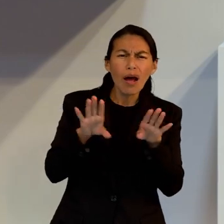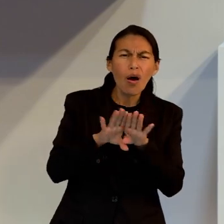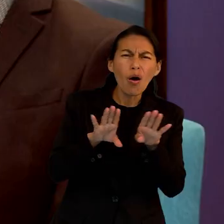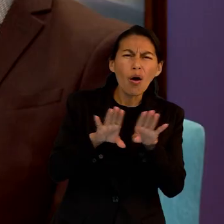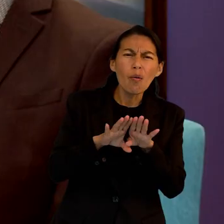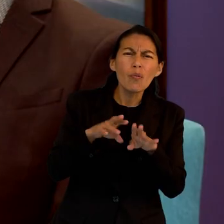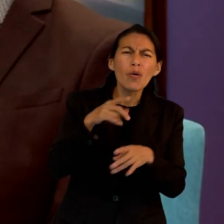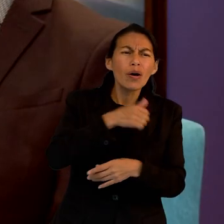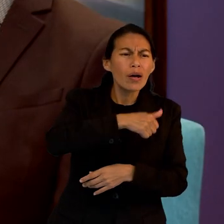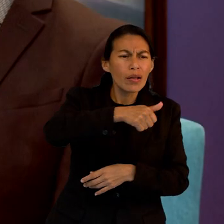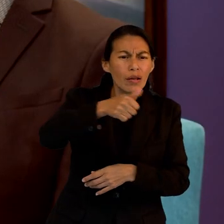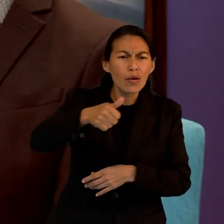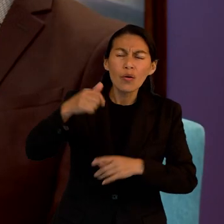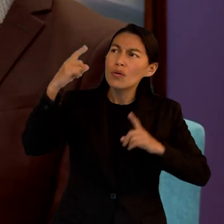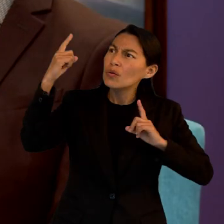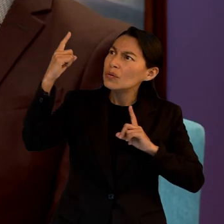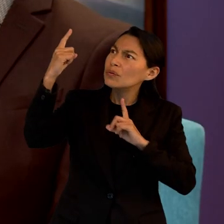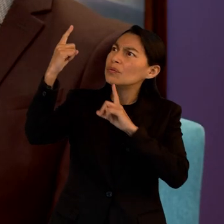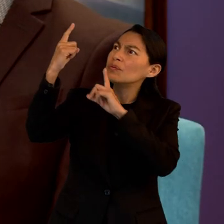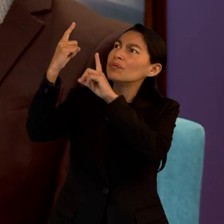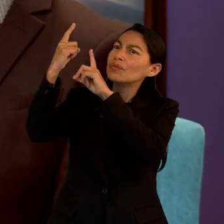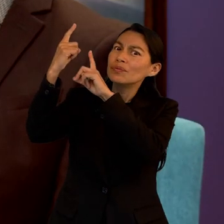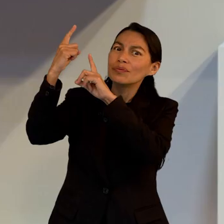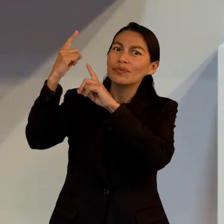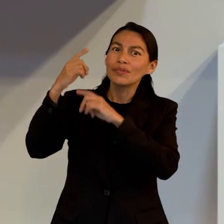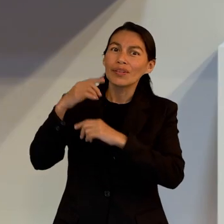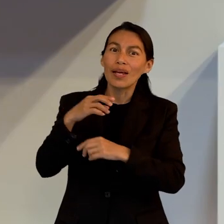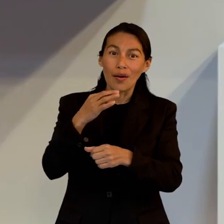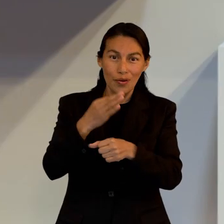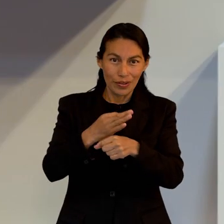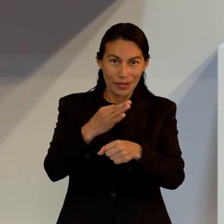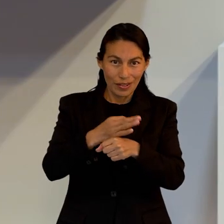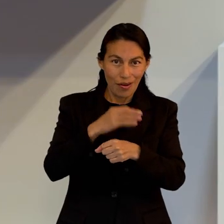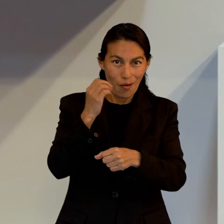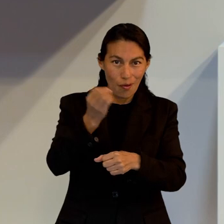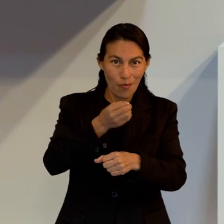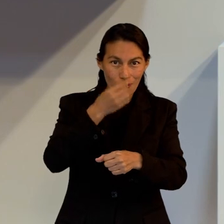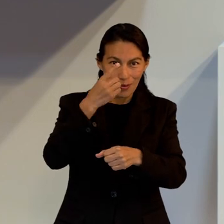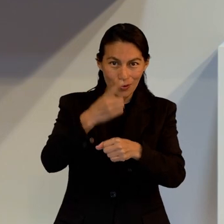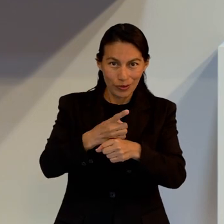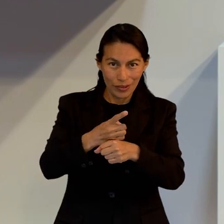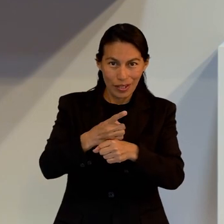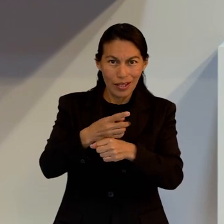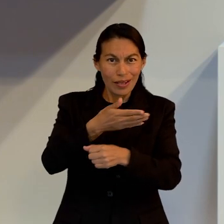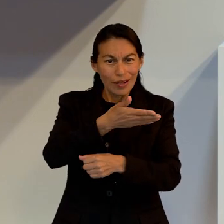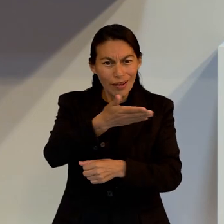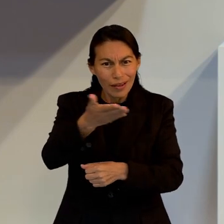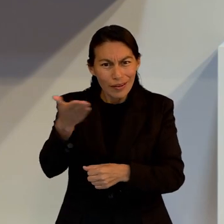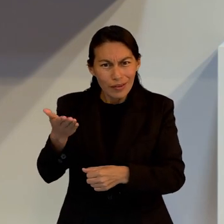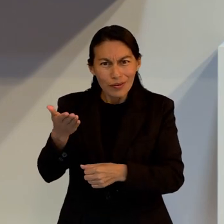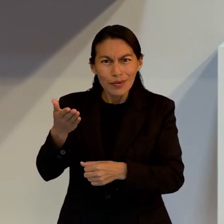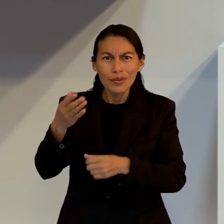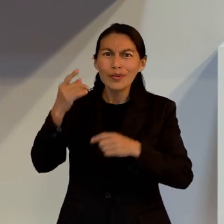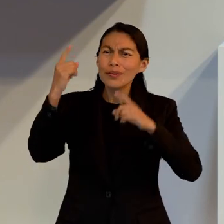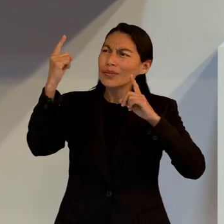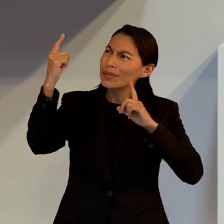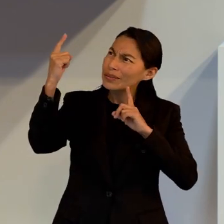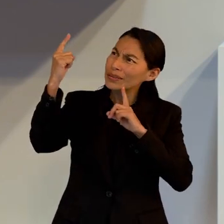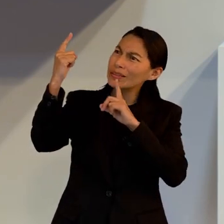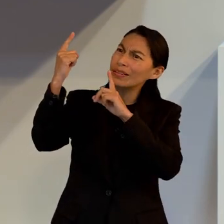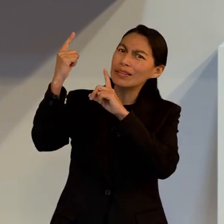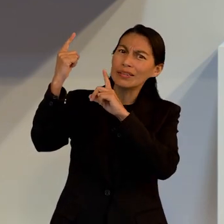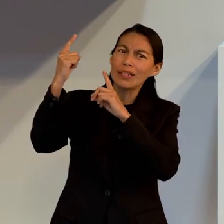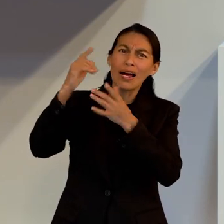necesarios para acercarnos a dios y en nuestro privilegio ahora de acercarnos a dios